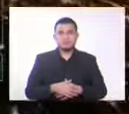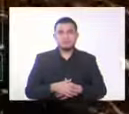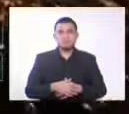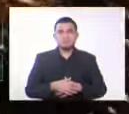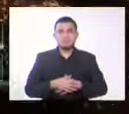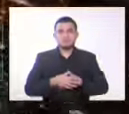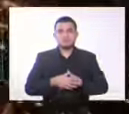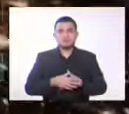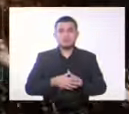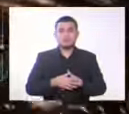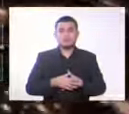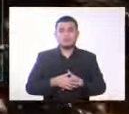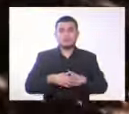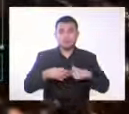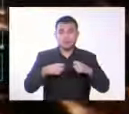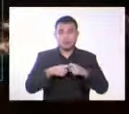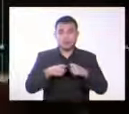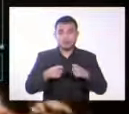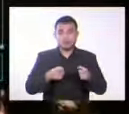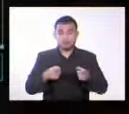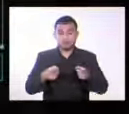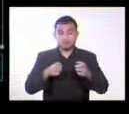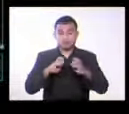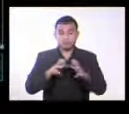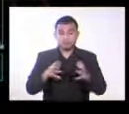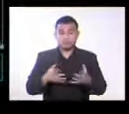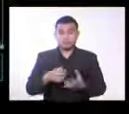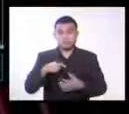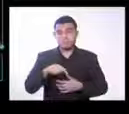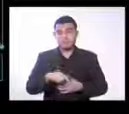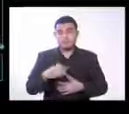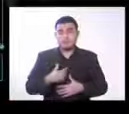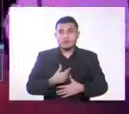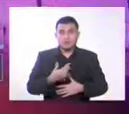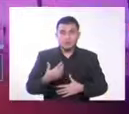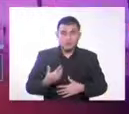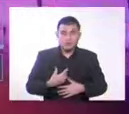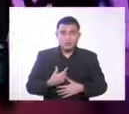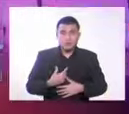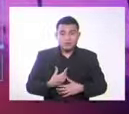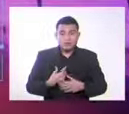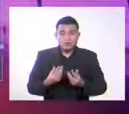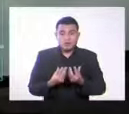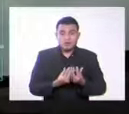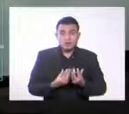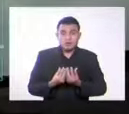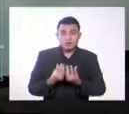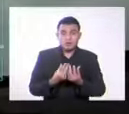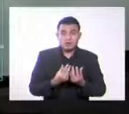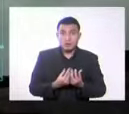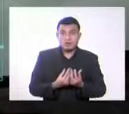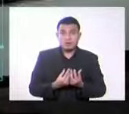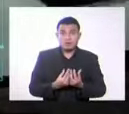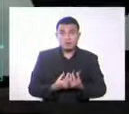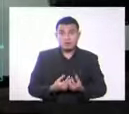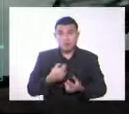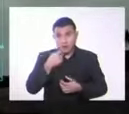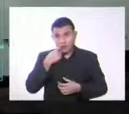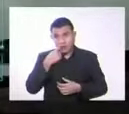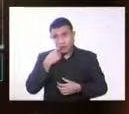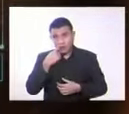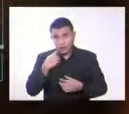La energía es el motor que mueve el mundo de hoy. Nuestra civilización es adicta a la energía de origen fósil y eso nos ha